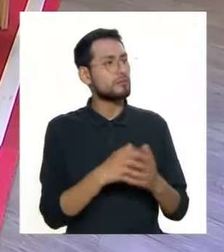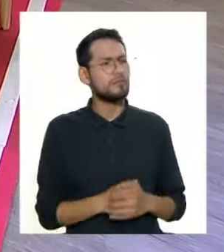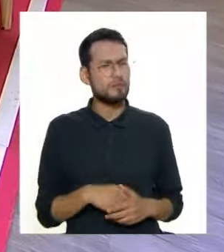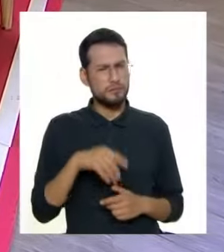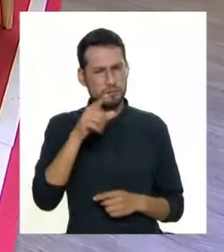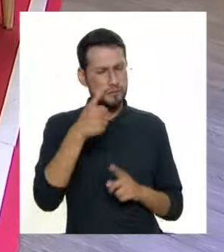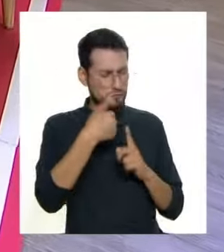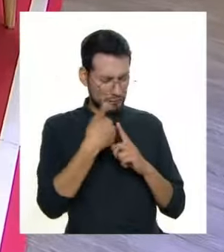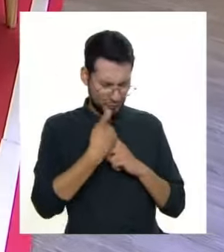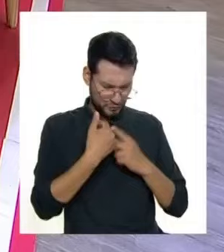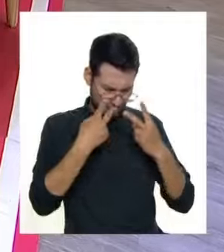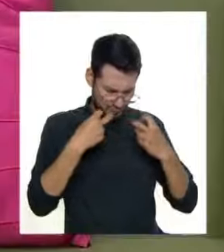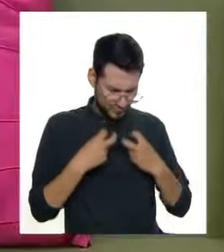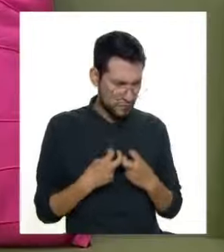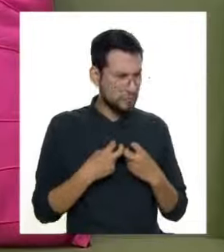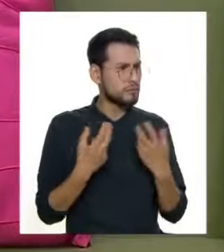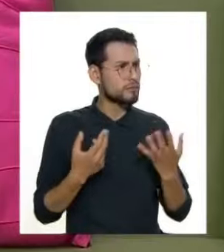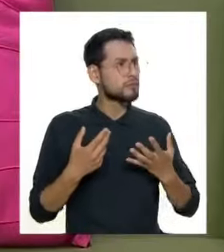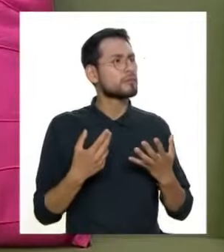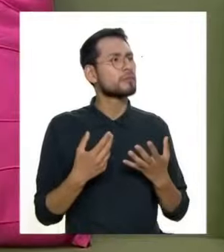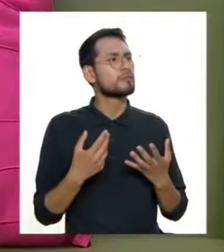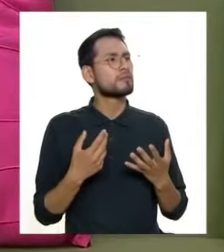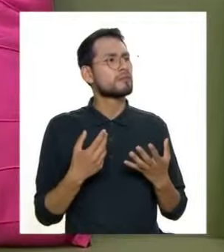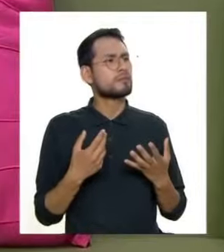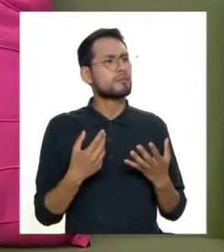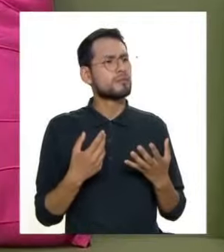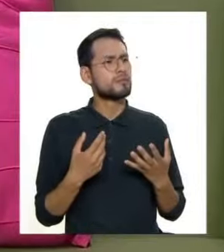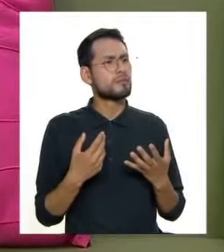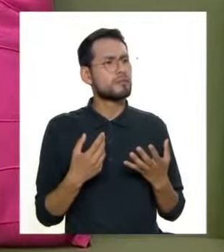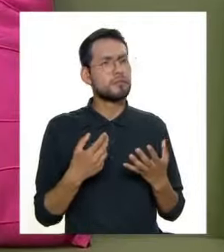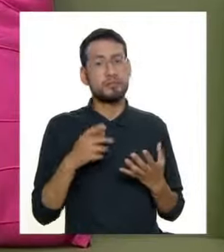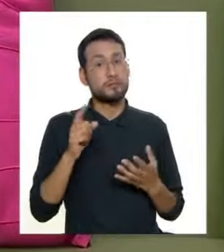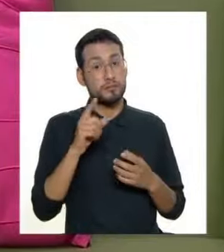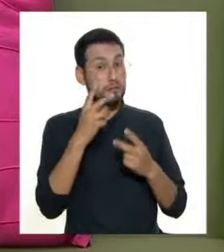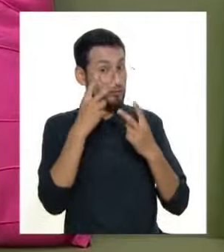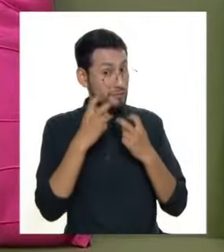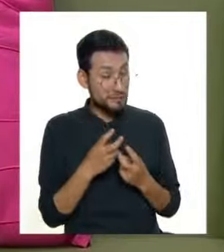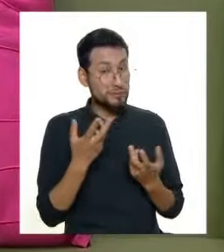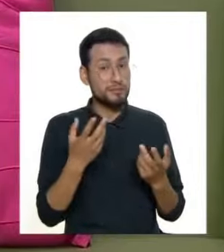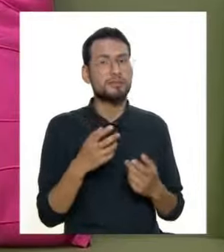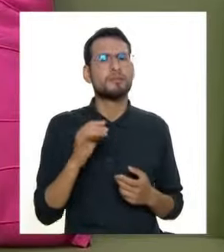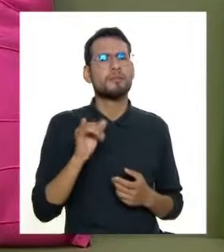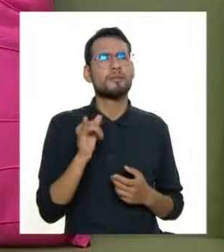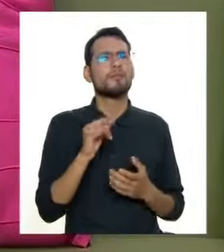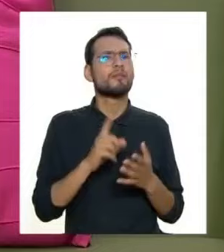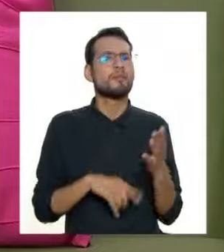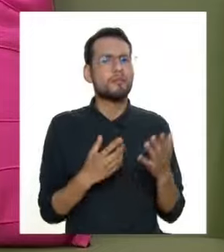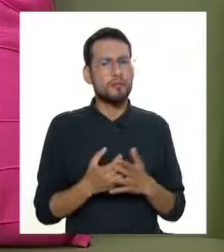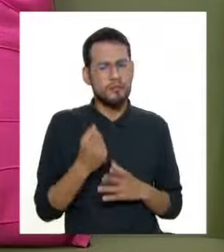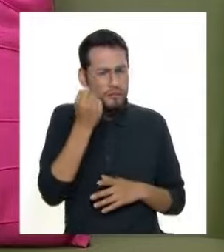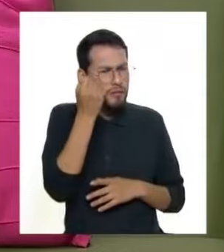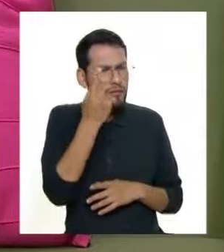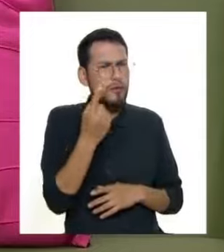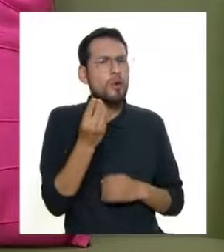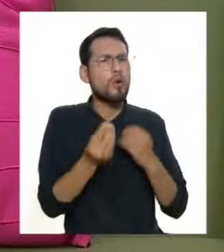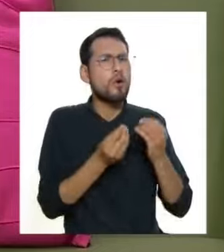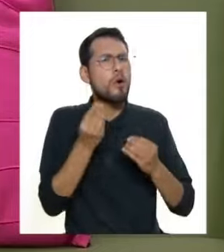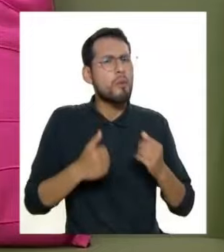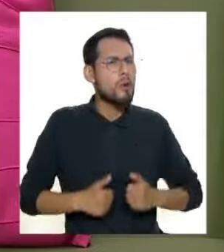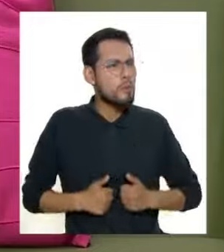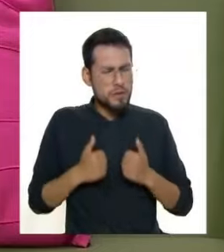haces preguntas que te lleven a un... no solamente análisis, como tú dijiste, ¿no? Sino a entender cómo está la